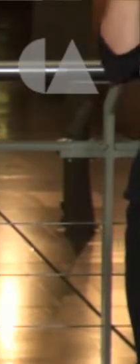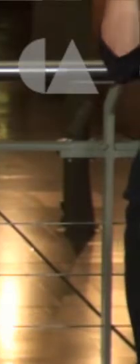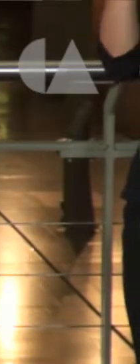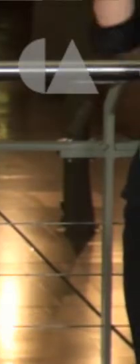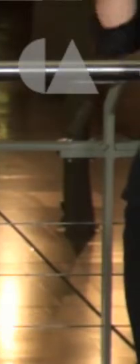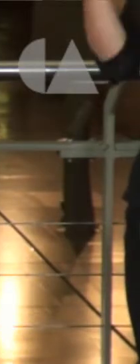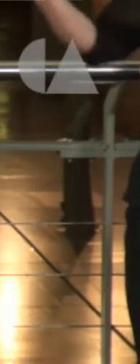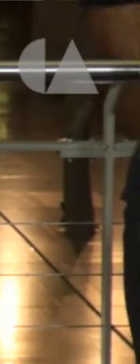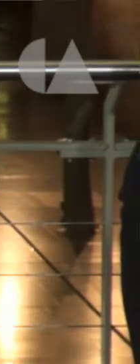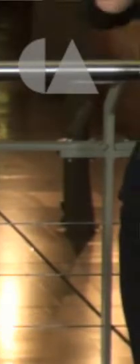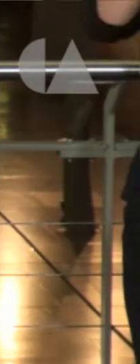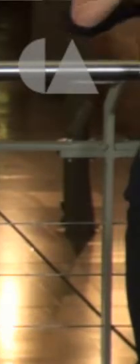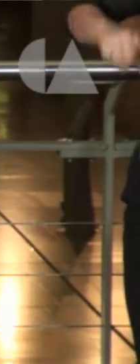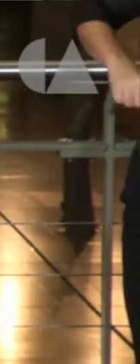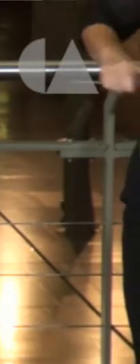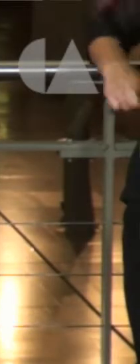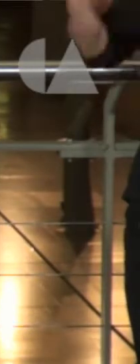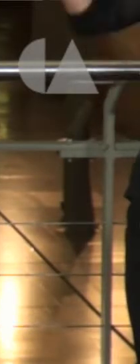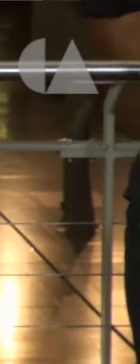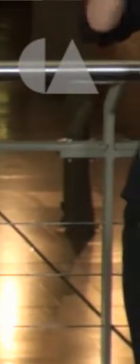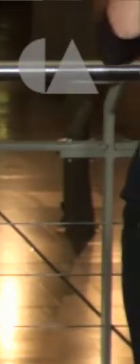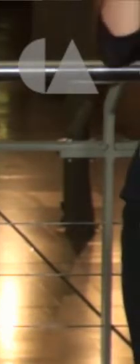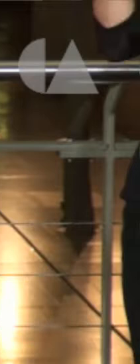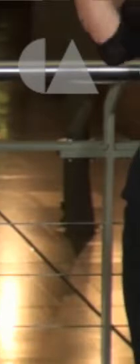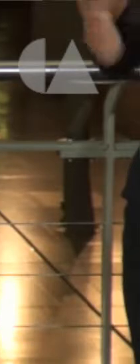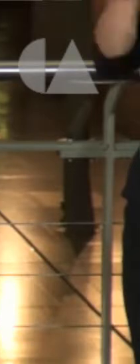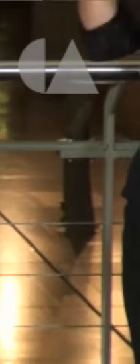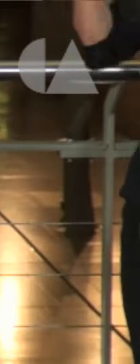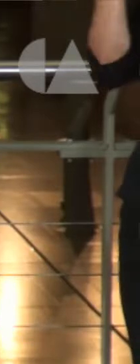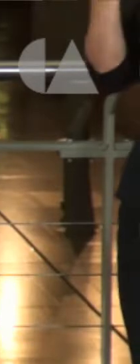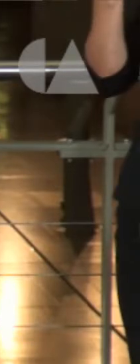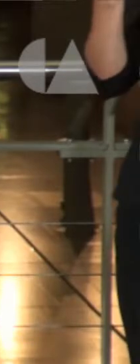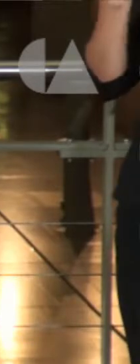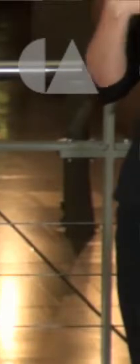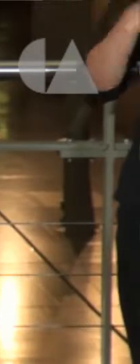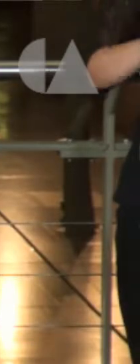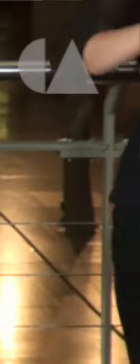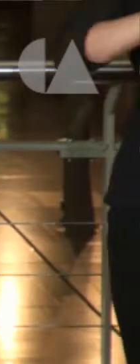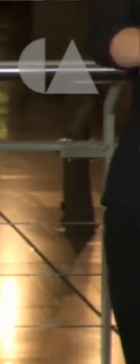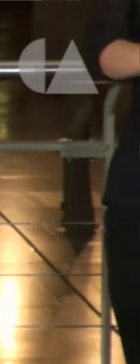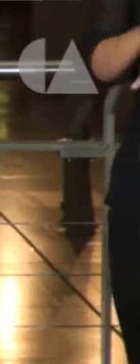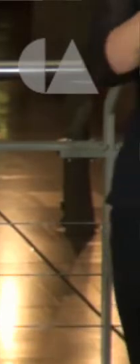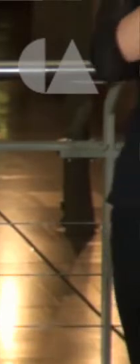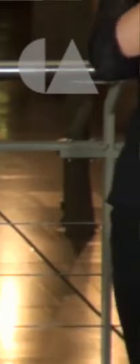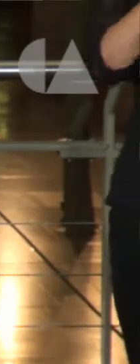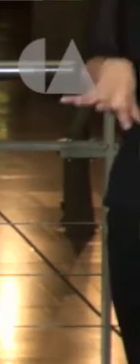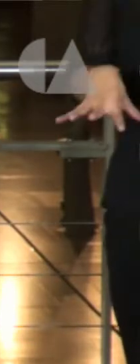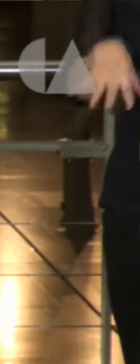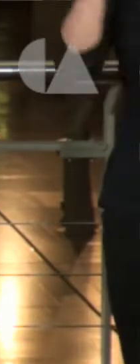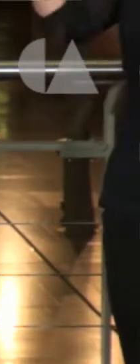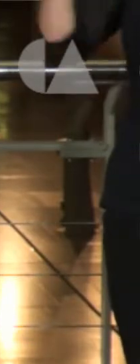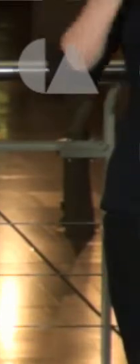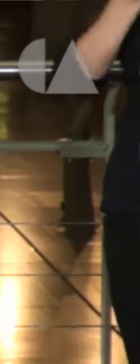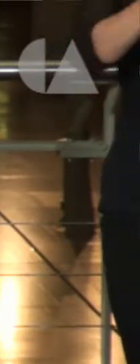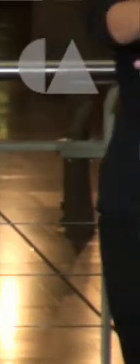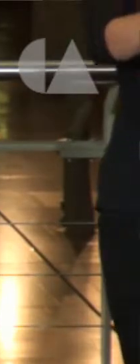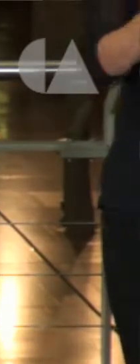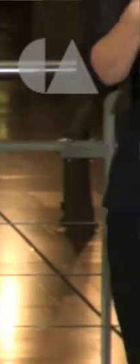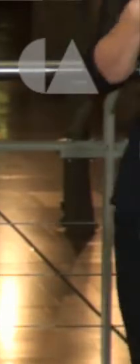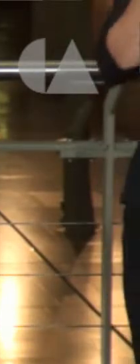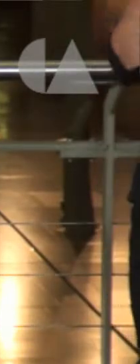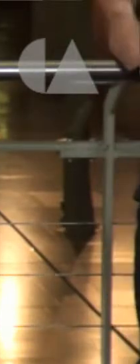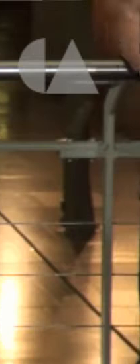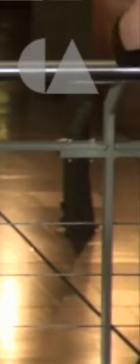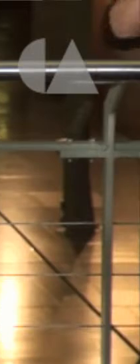banco live y hay en algunos niños que los rechazan le pegan y bueno pues cuando salgas a la calle dijo te va a pasar eso hay